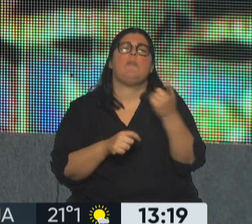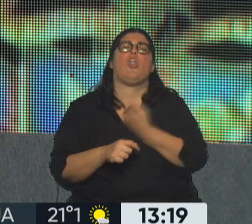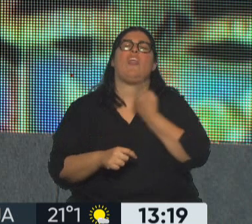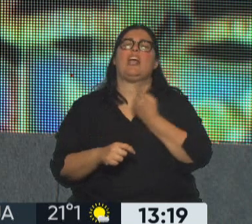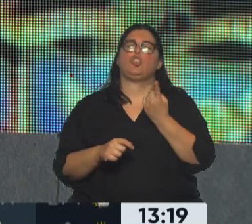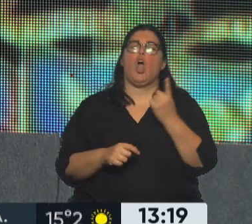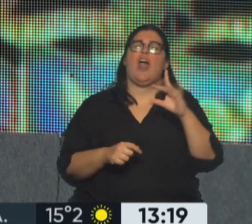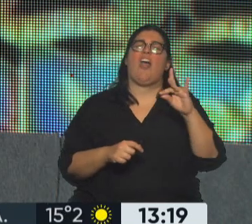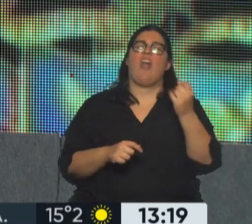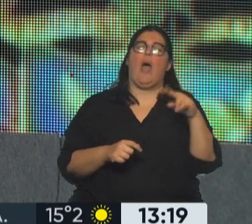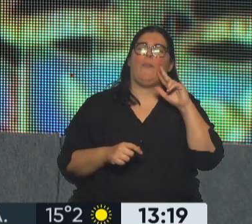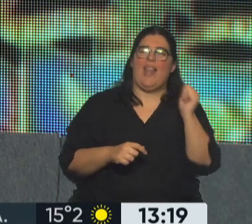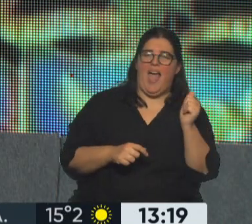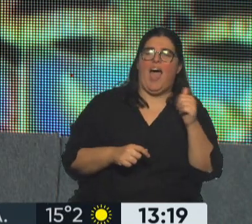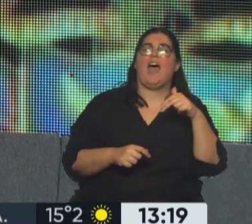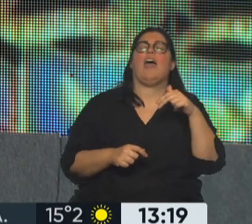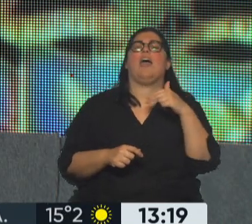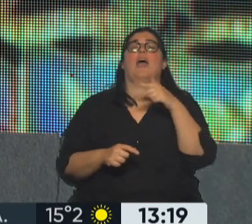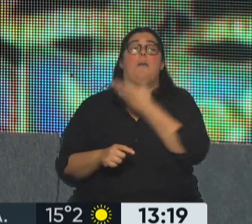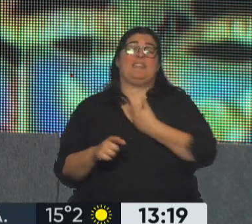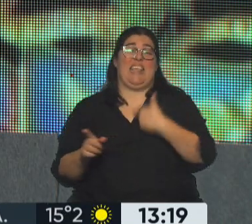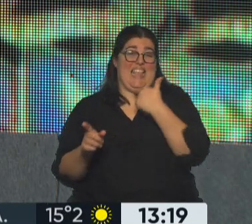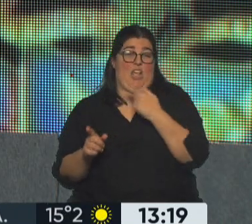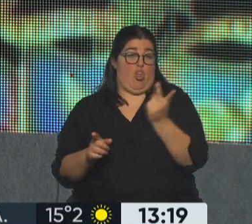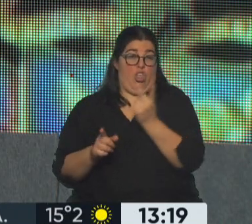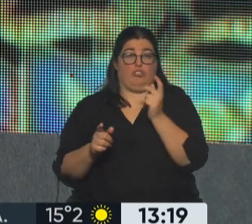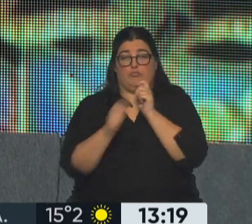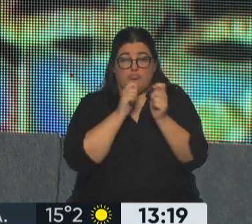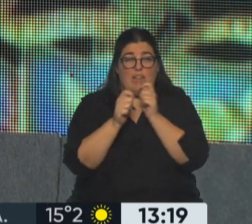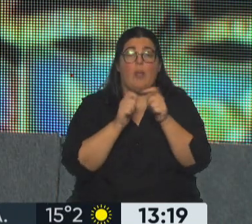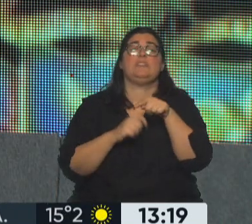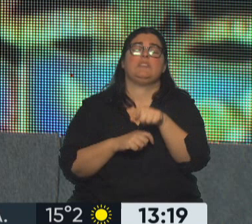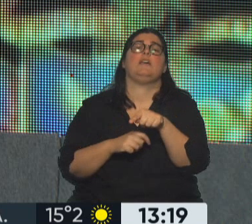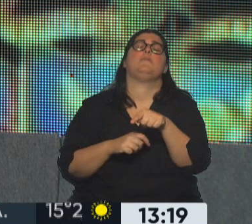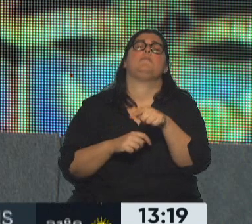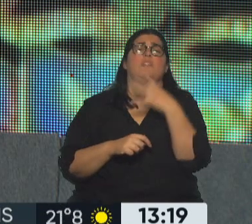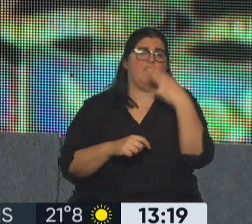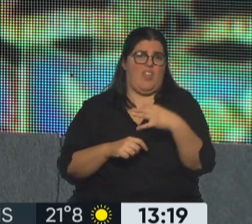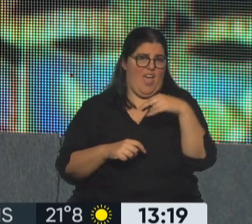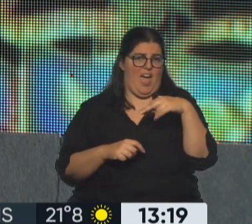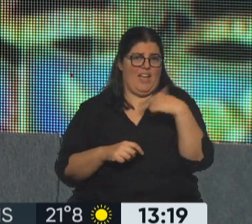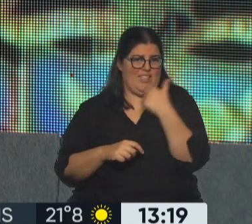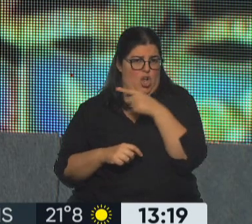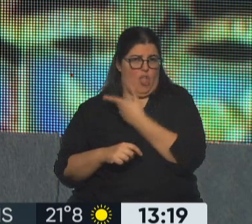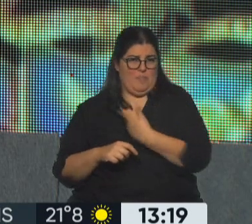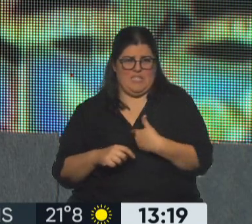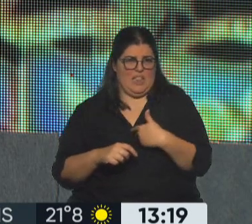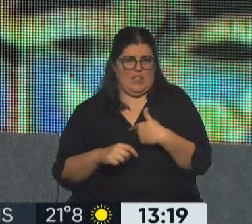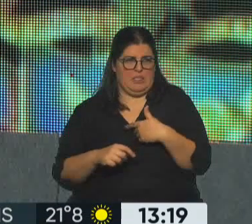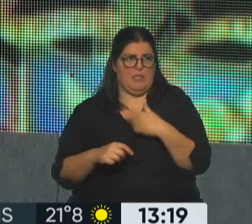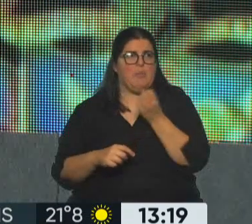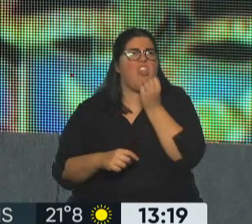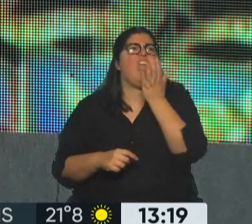Dávila, y Nicolás Petro, donde, bueno, es verdad que no sé, que Nicolás no hizo ninguna declaración que lo pudiera